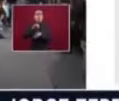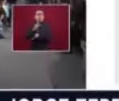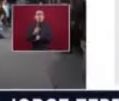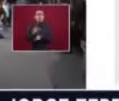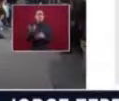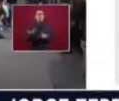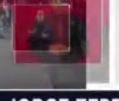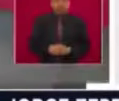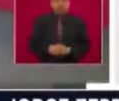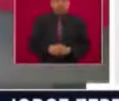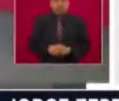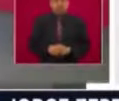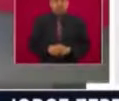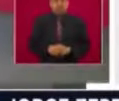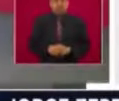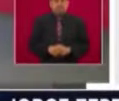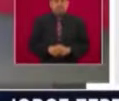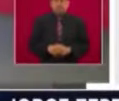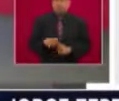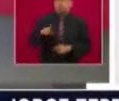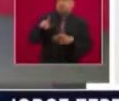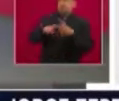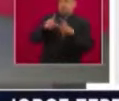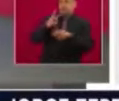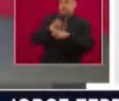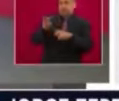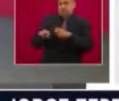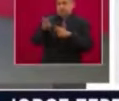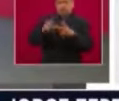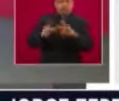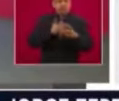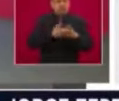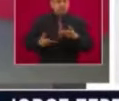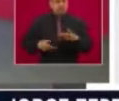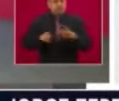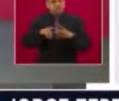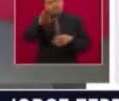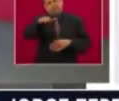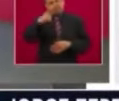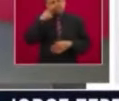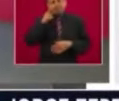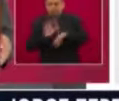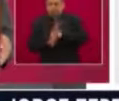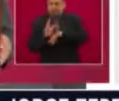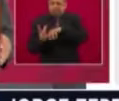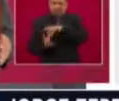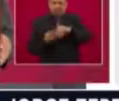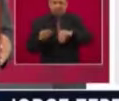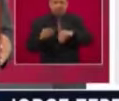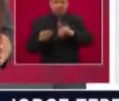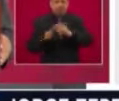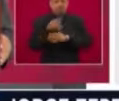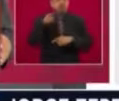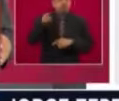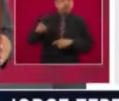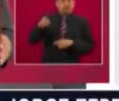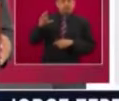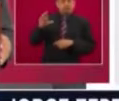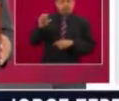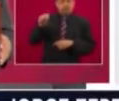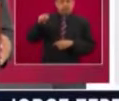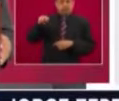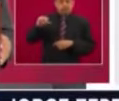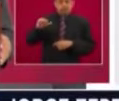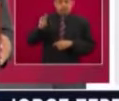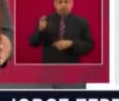es, habría que pedirle más mesura. Es una cosa es parar los golpes y decir, aquí